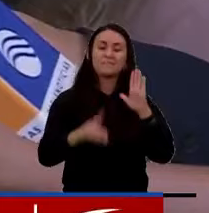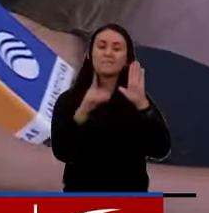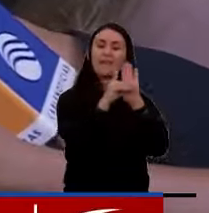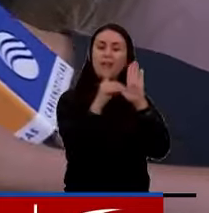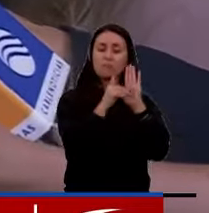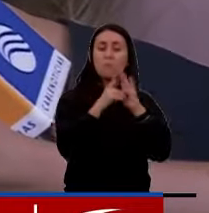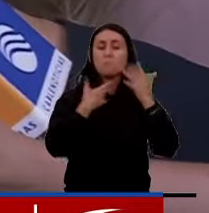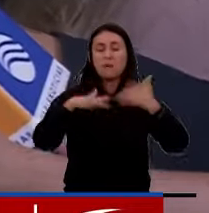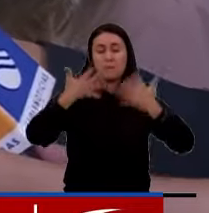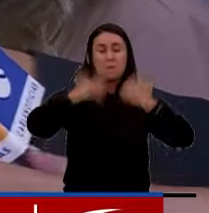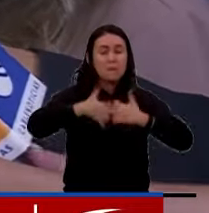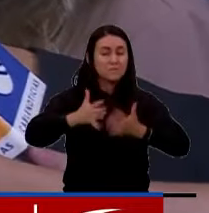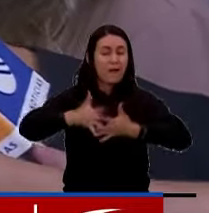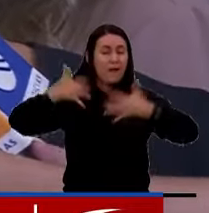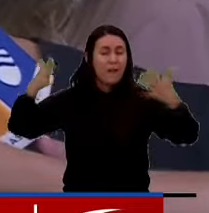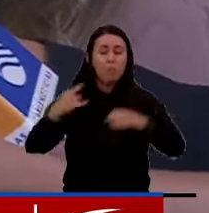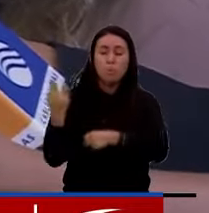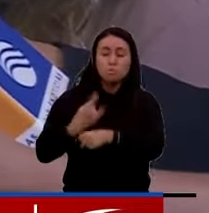semana.